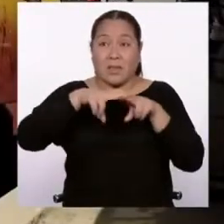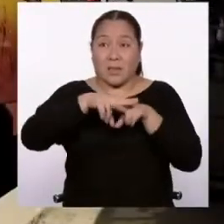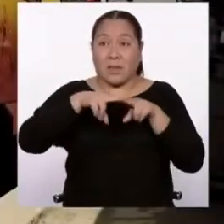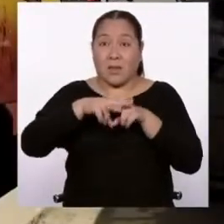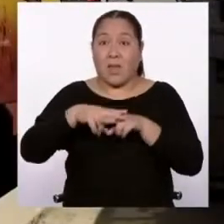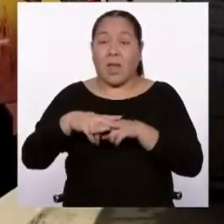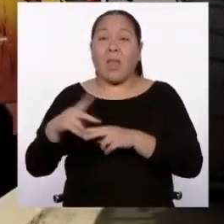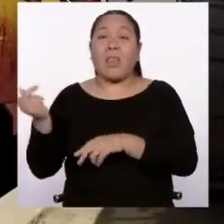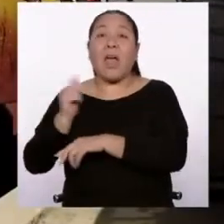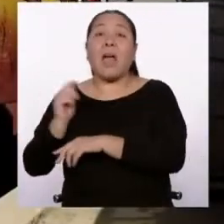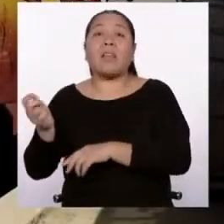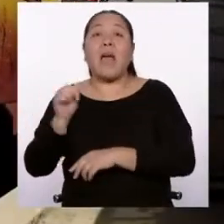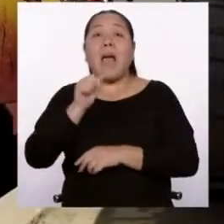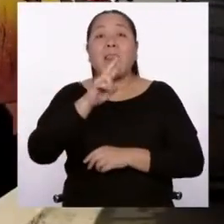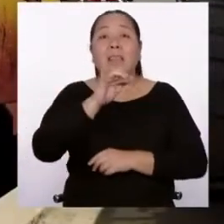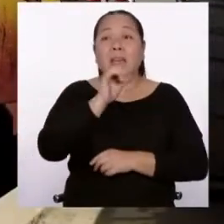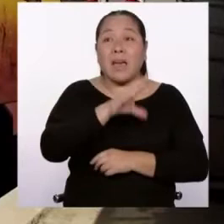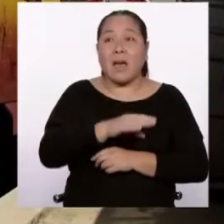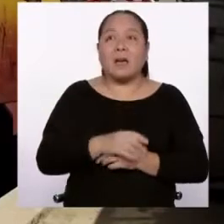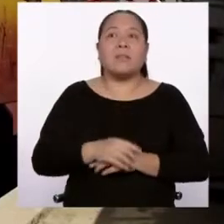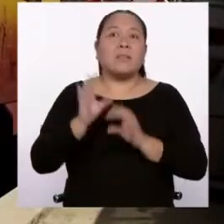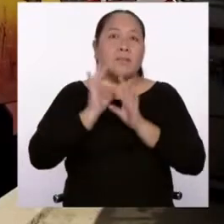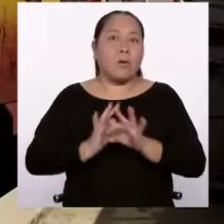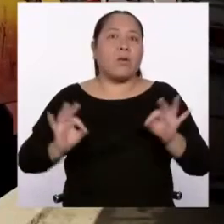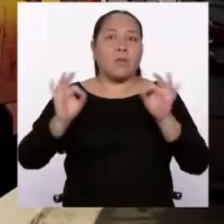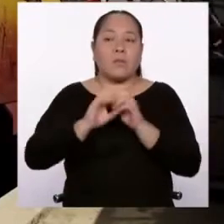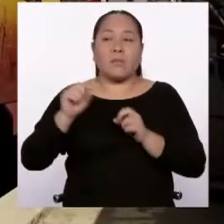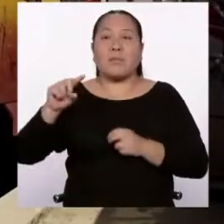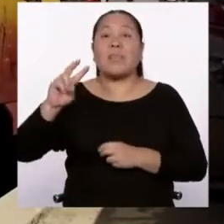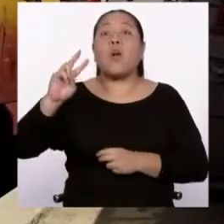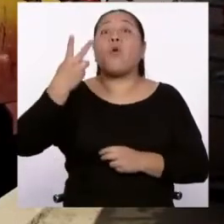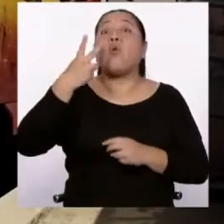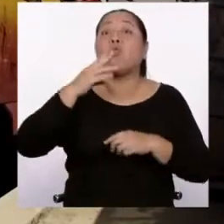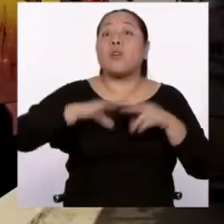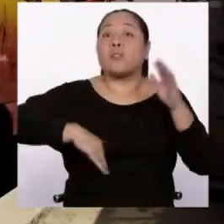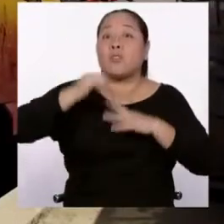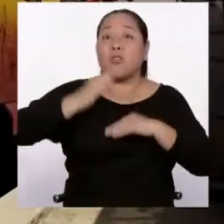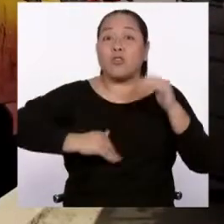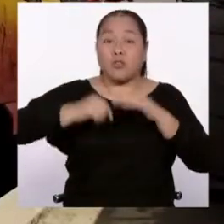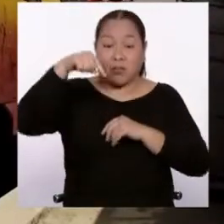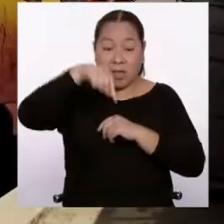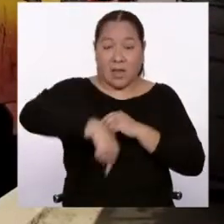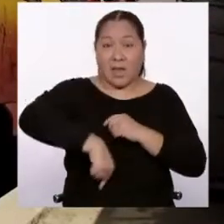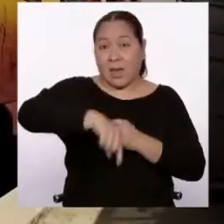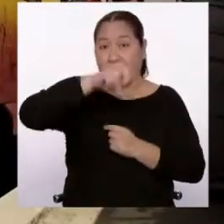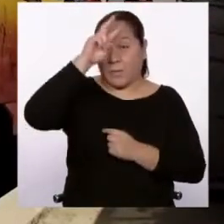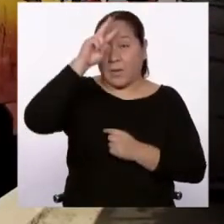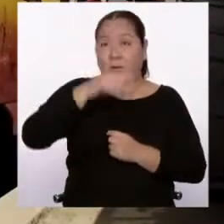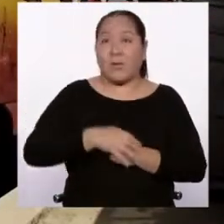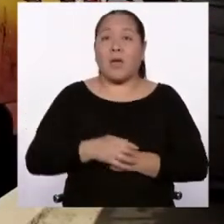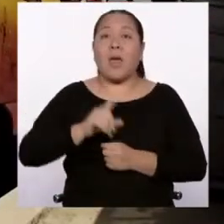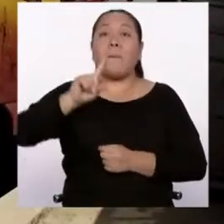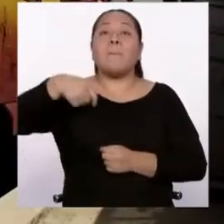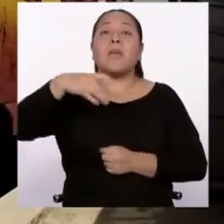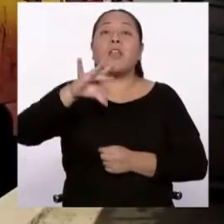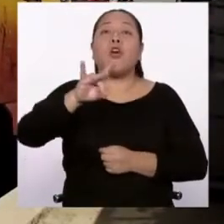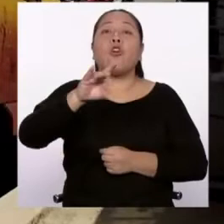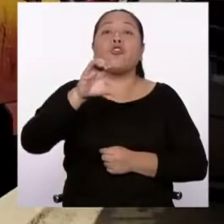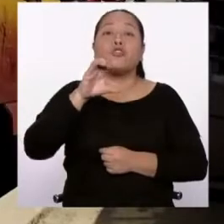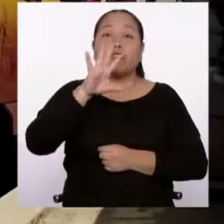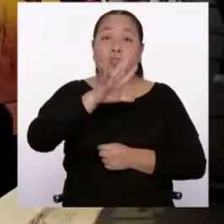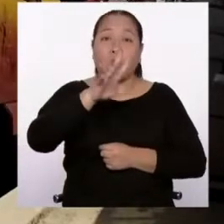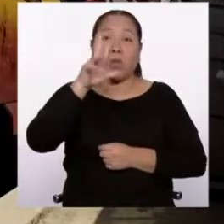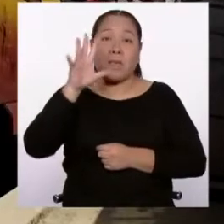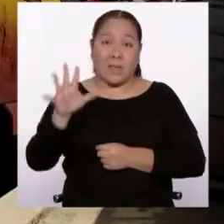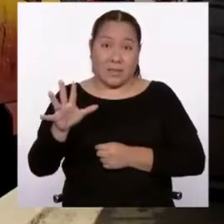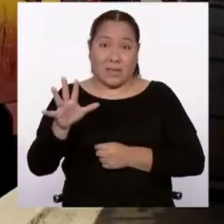histórico por varios motivos. Primero, porque fue el segundo que se construyó en nuestro país. En